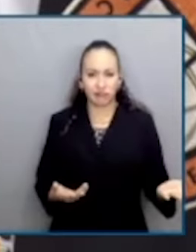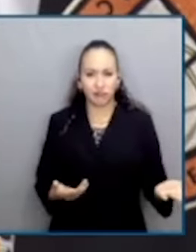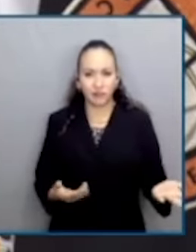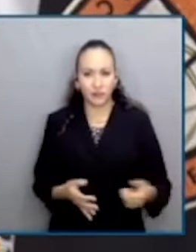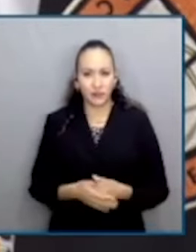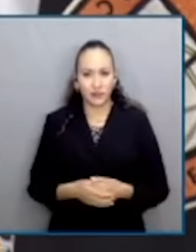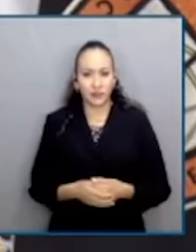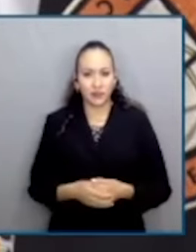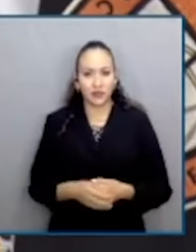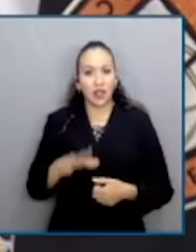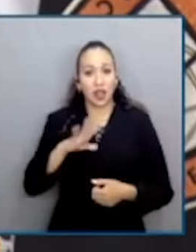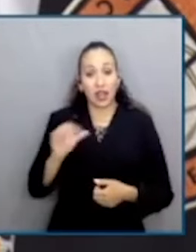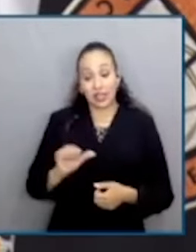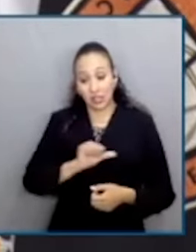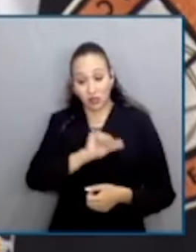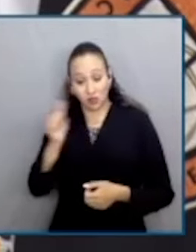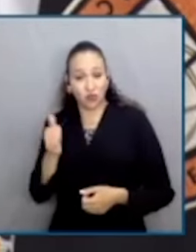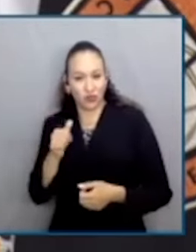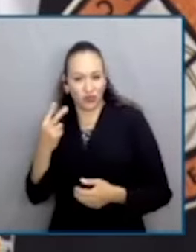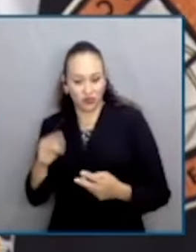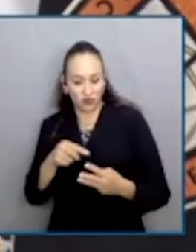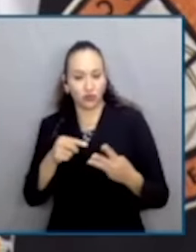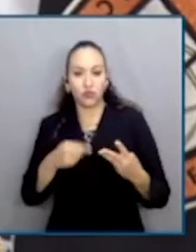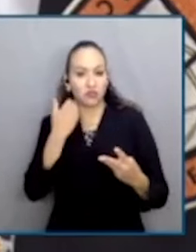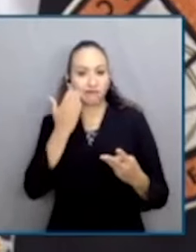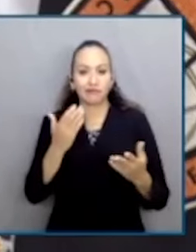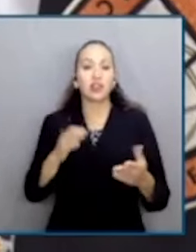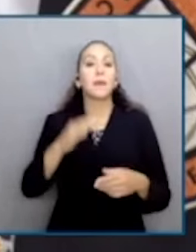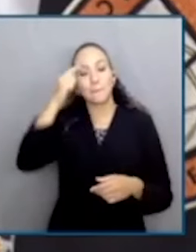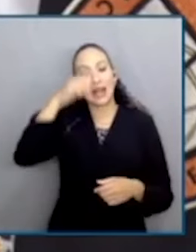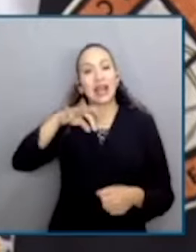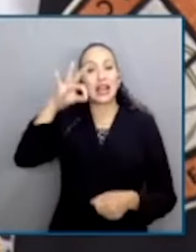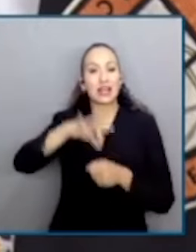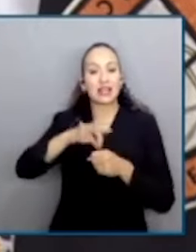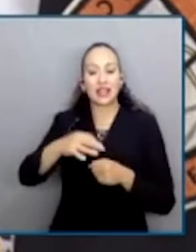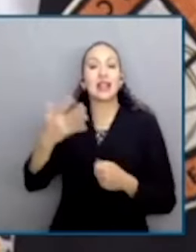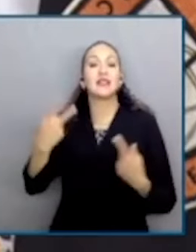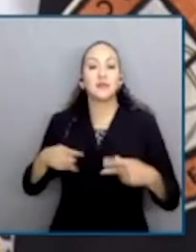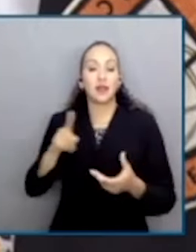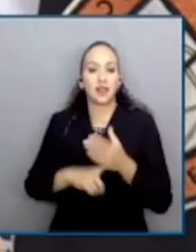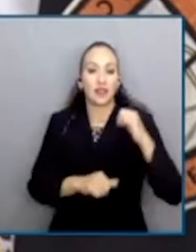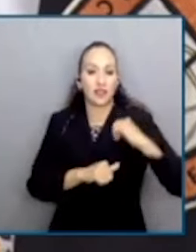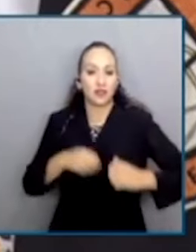dos poderes en la elección de los integrantes del Poder Judicial de la